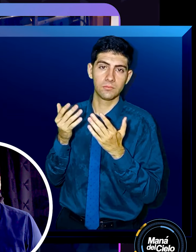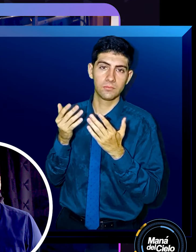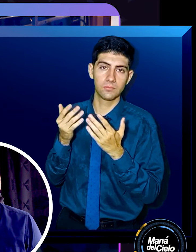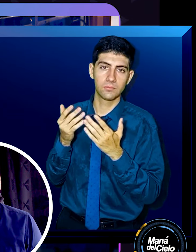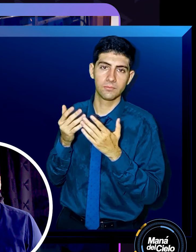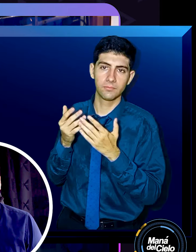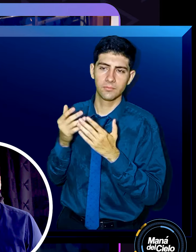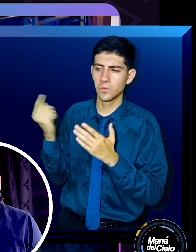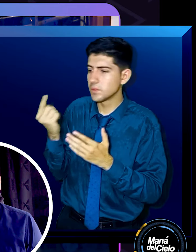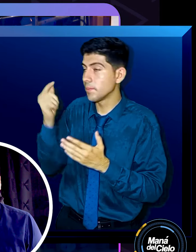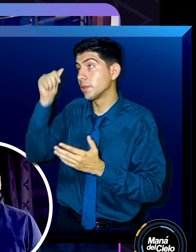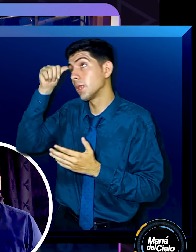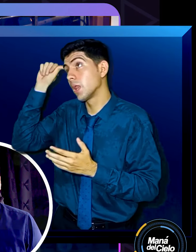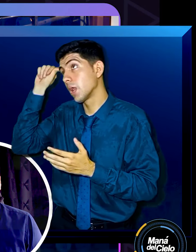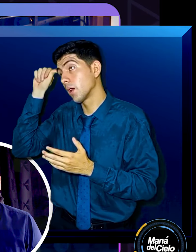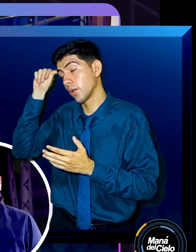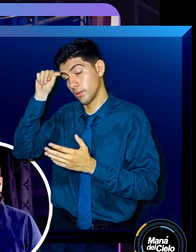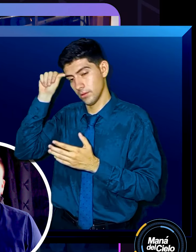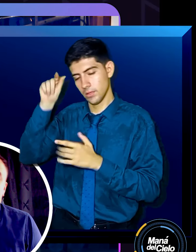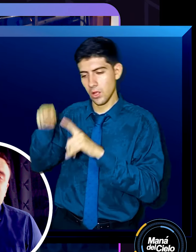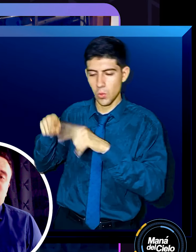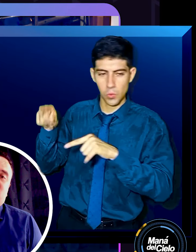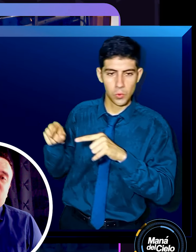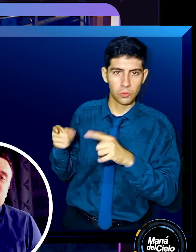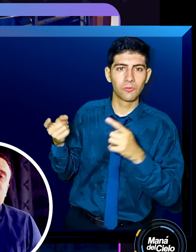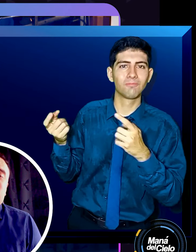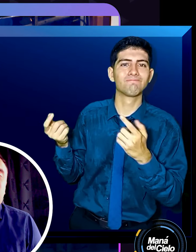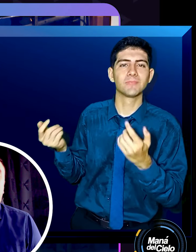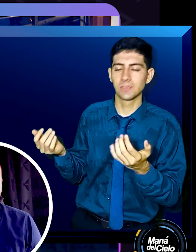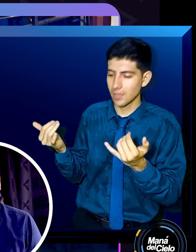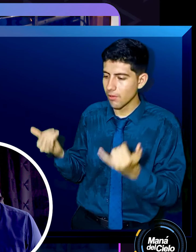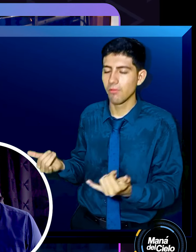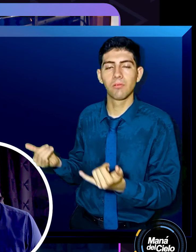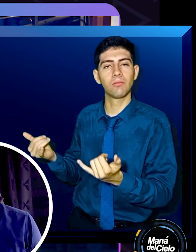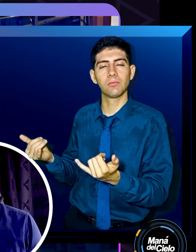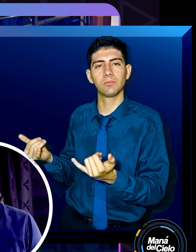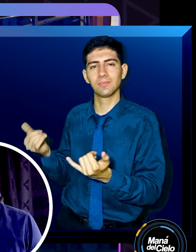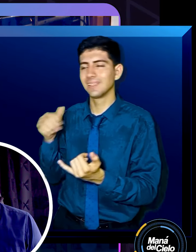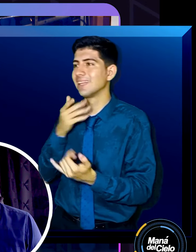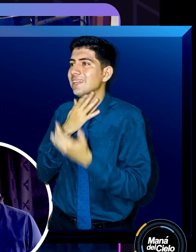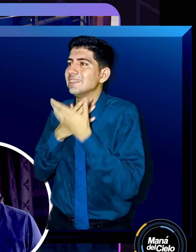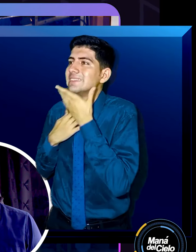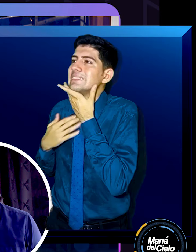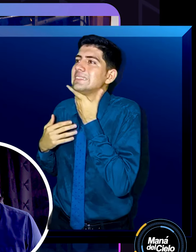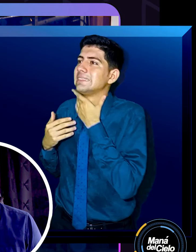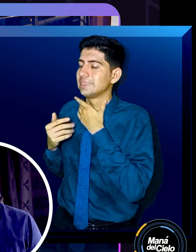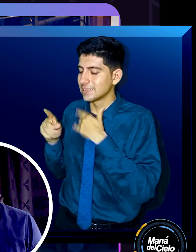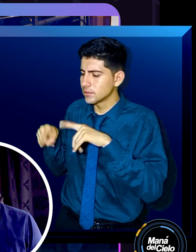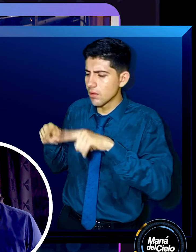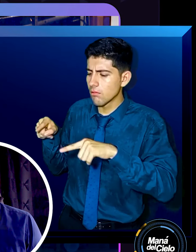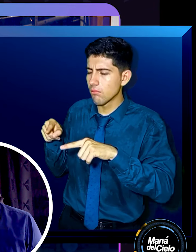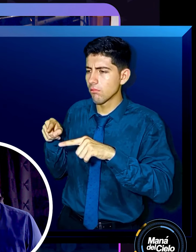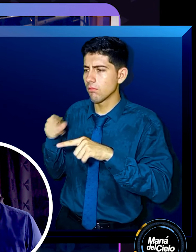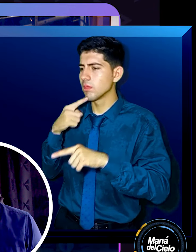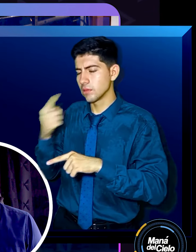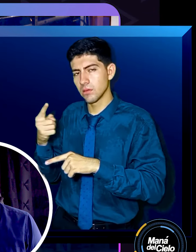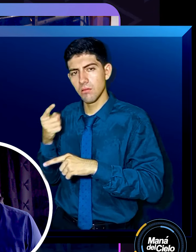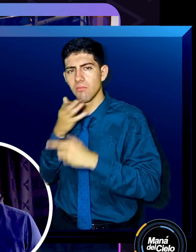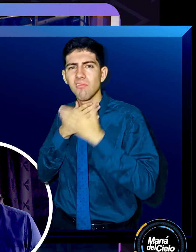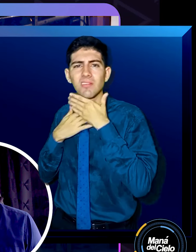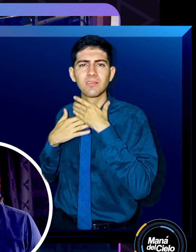Parece que no era solamente el recuerdo. Algunos todavía tenían sed. Si alguno tiene